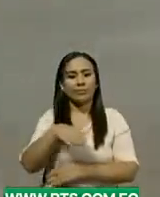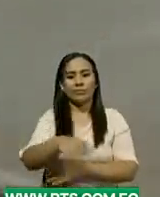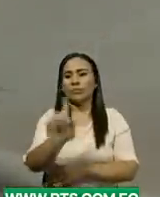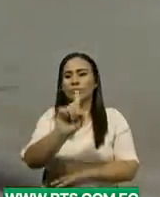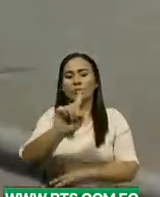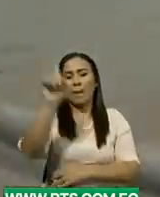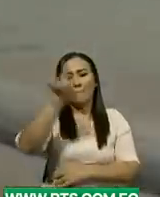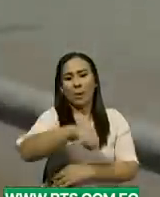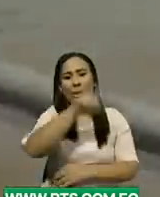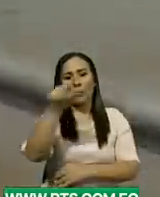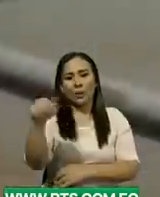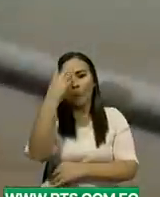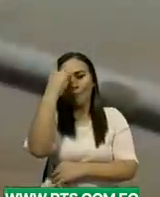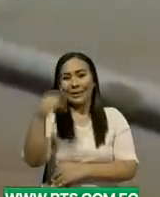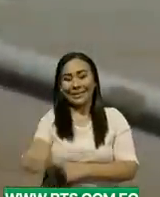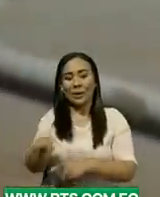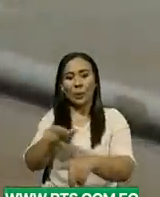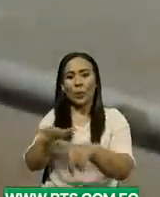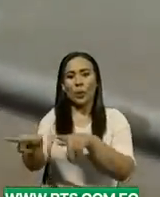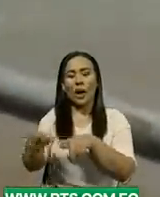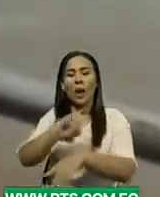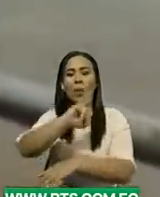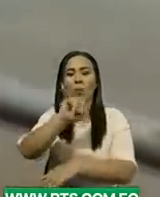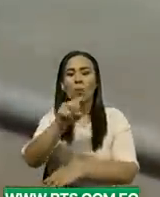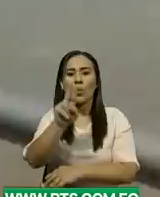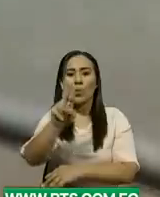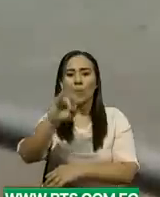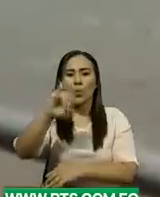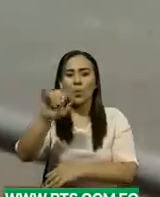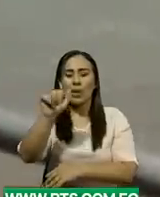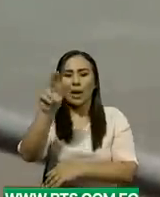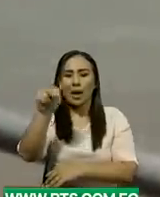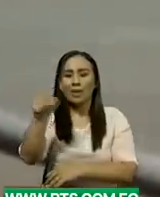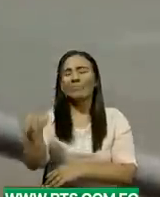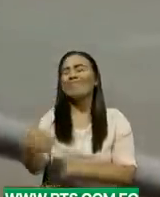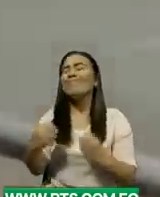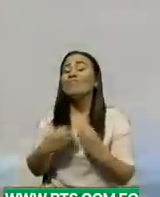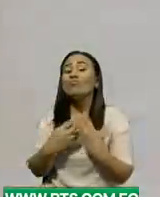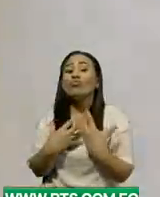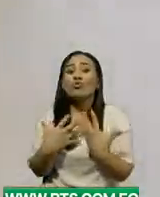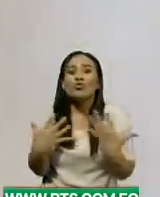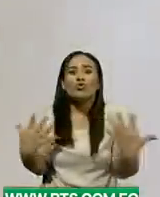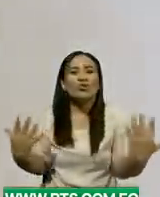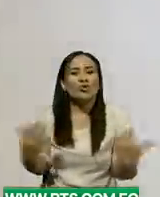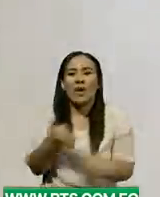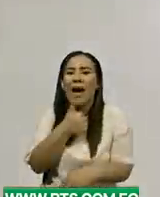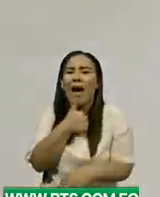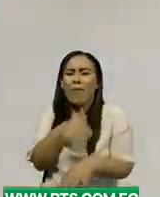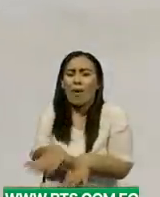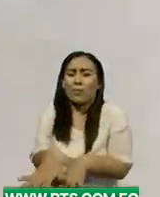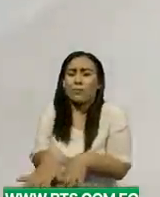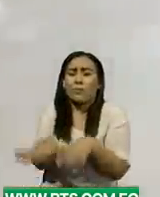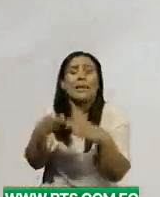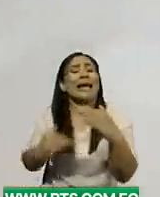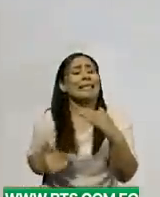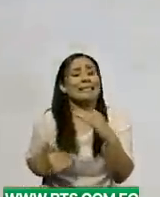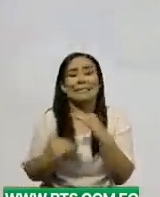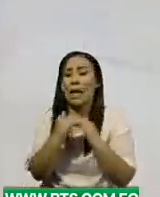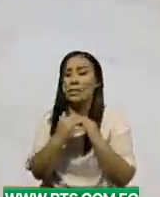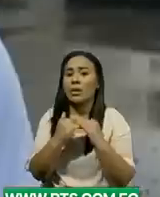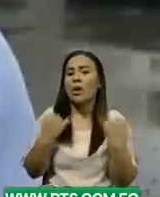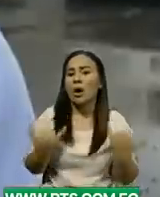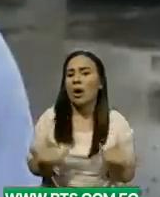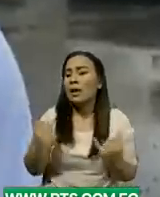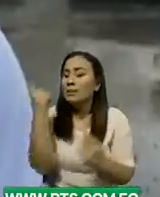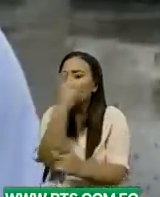vehicular. En este cantón del centro de la provincia, varios recintos también están anegados. es preventivo porque